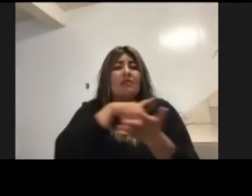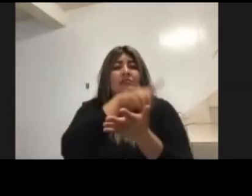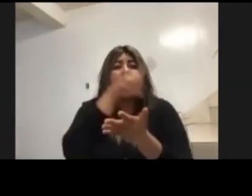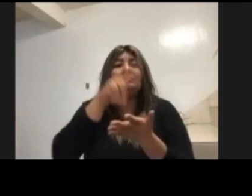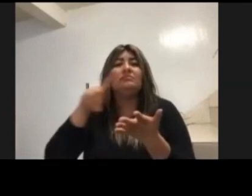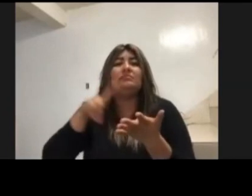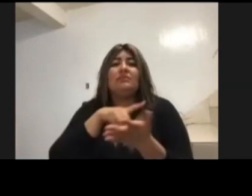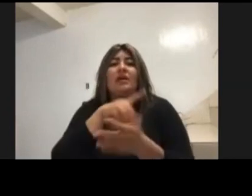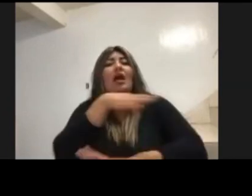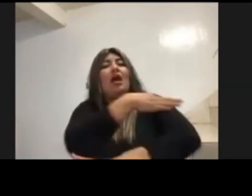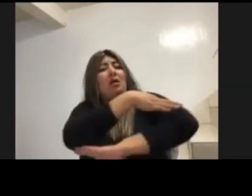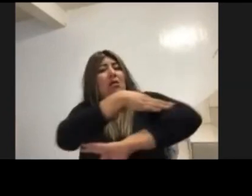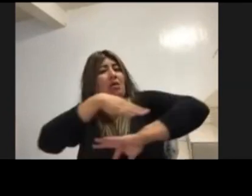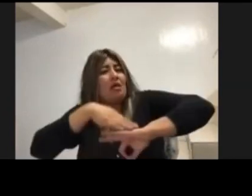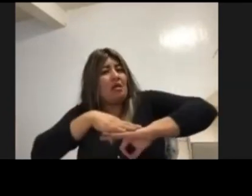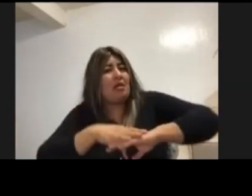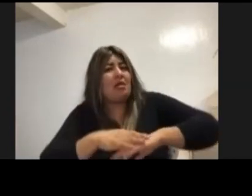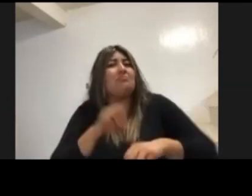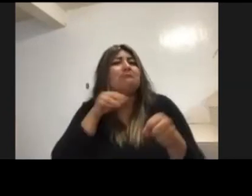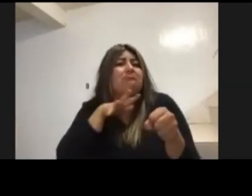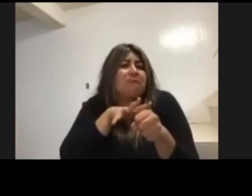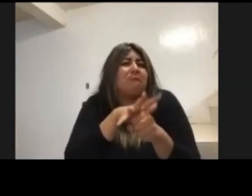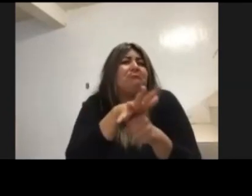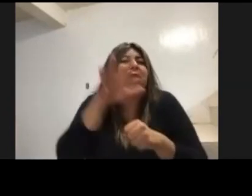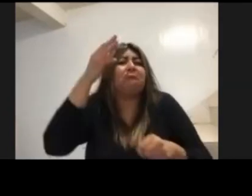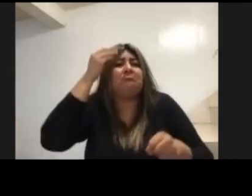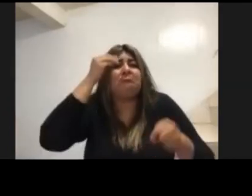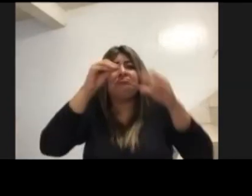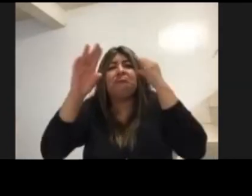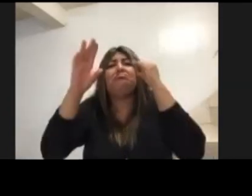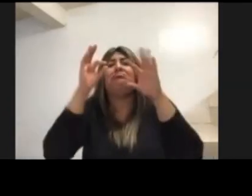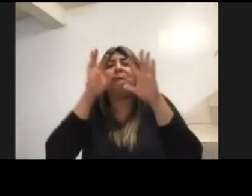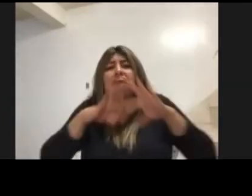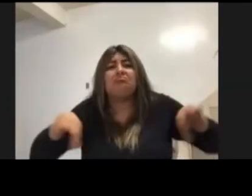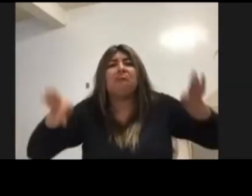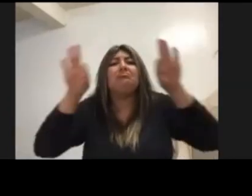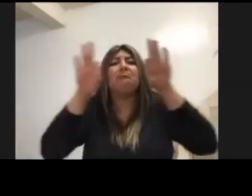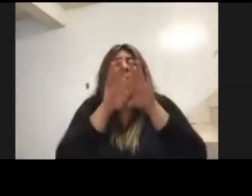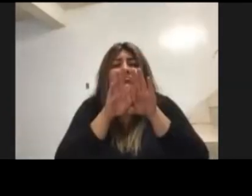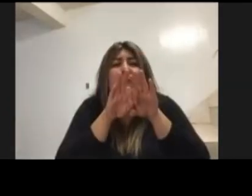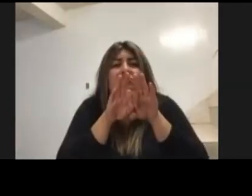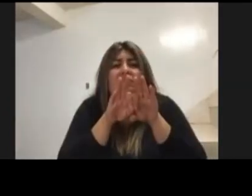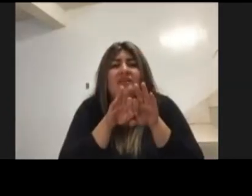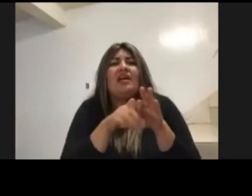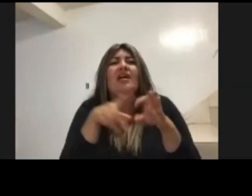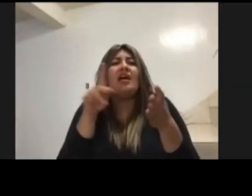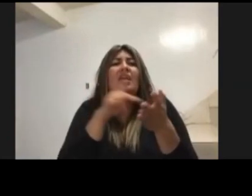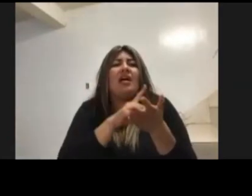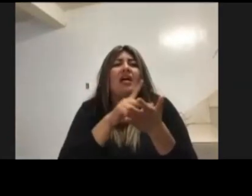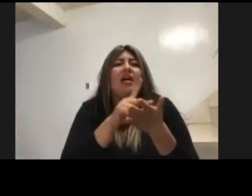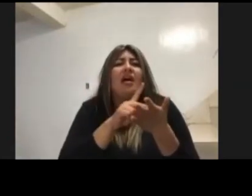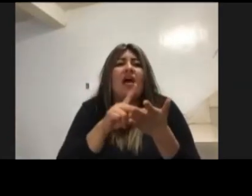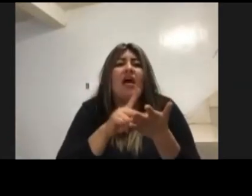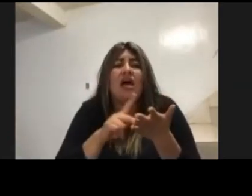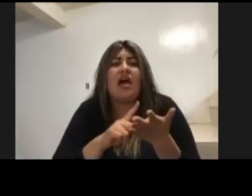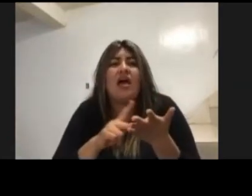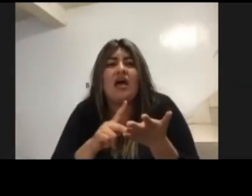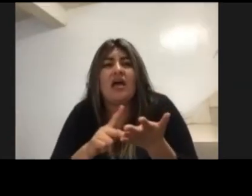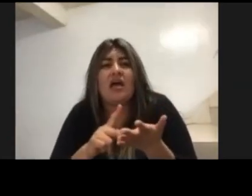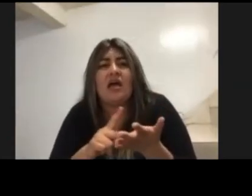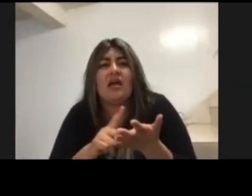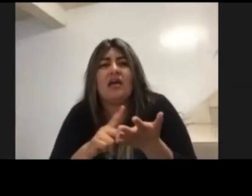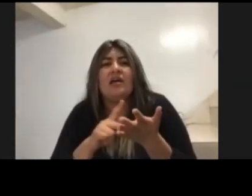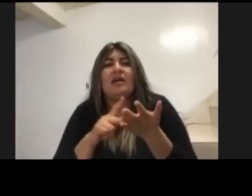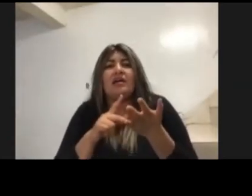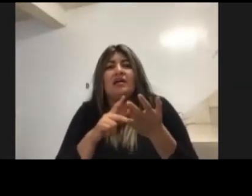familia, ¿cuáles son los aprendizajes fundamentales? ¿Qué son los pulmones? ¿Cómo respiro? ¿Cómo me debo de